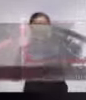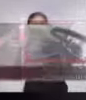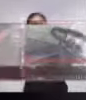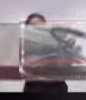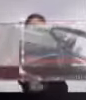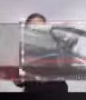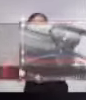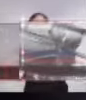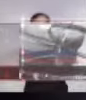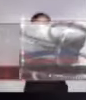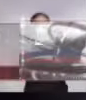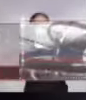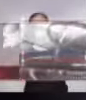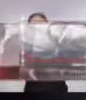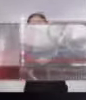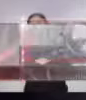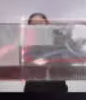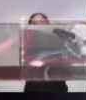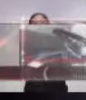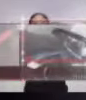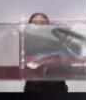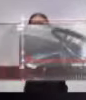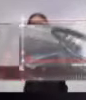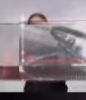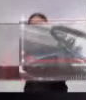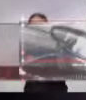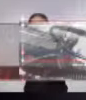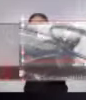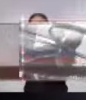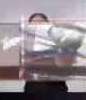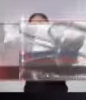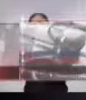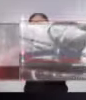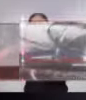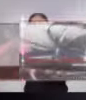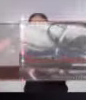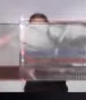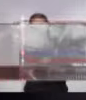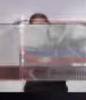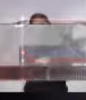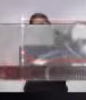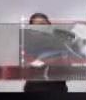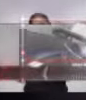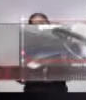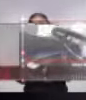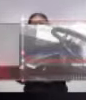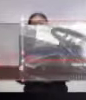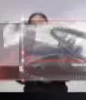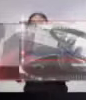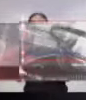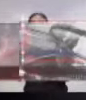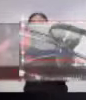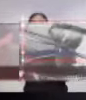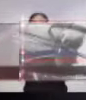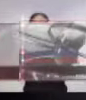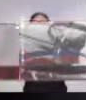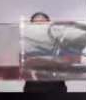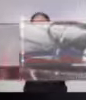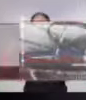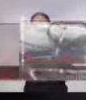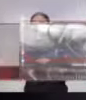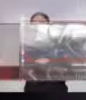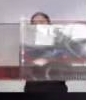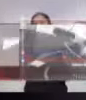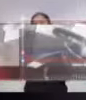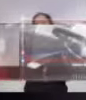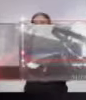recorrerán 200 metros, uh-huh, y ya los de 13 años, que es la categoría de los niños más grandes, uh-huh, ellos recorrerán, pues son tres vueltas, son